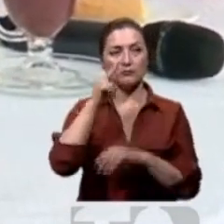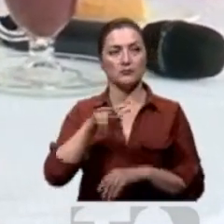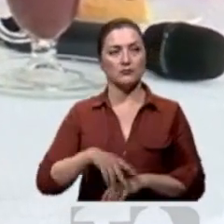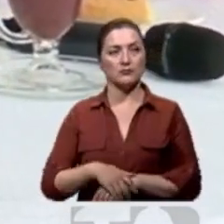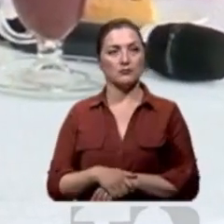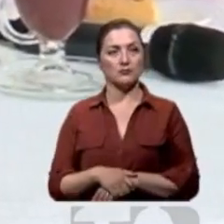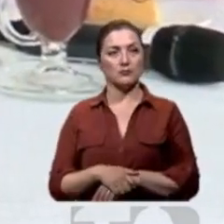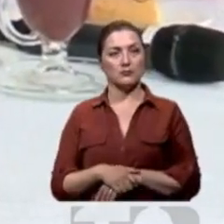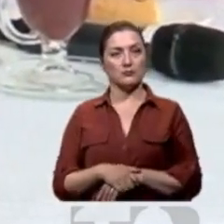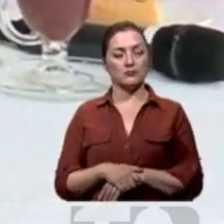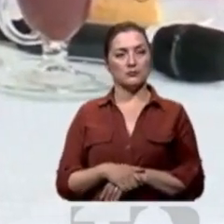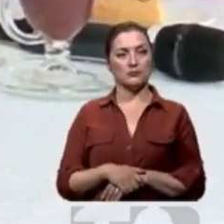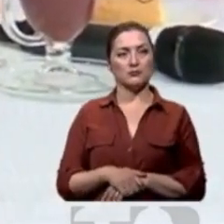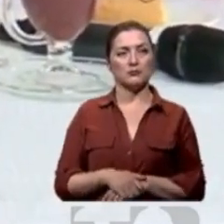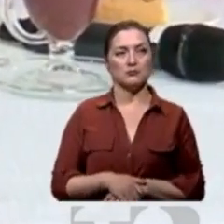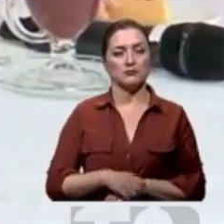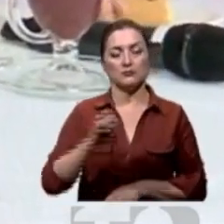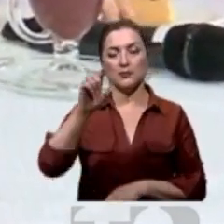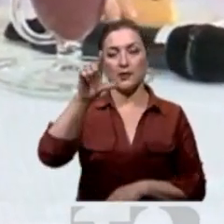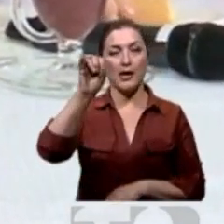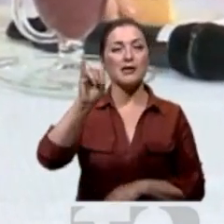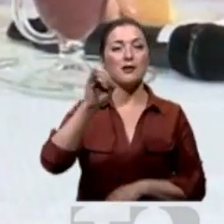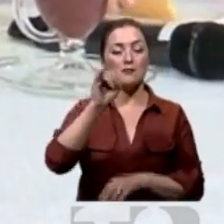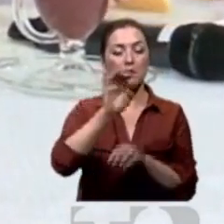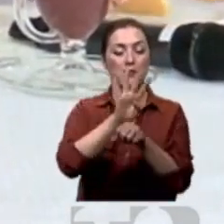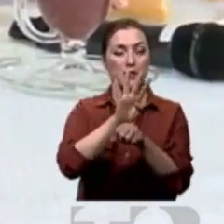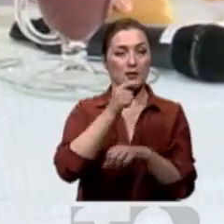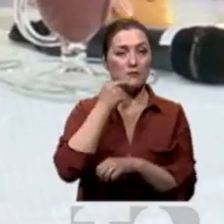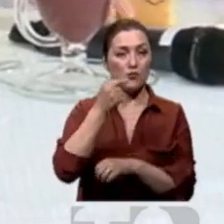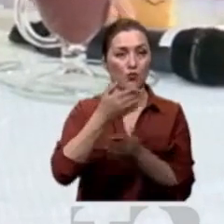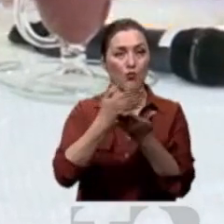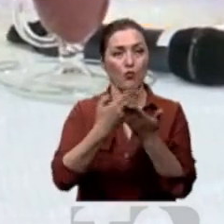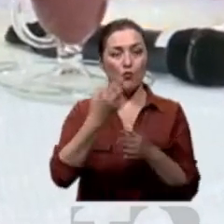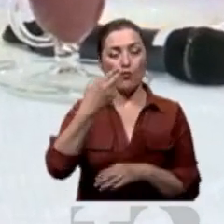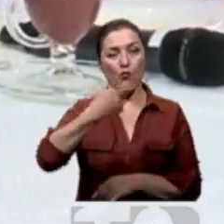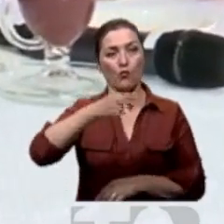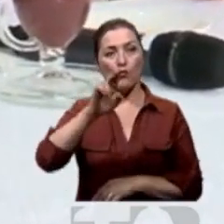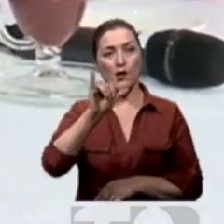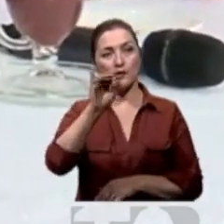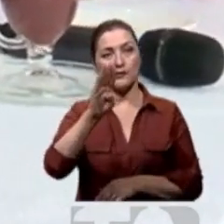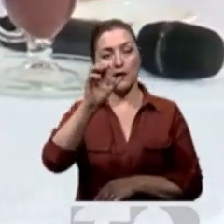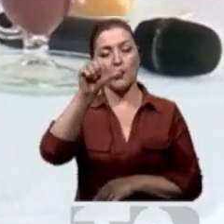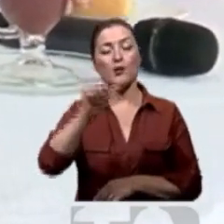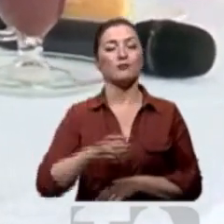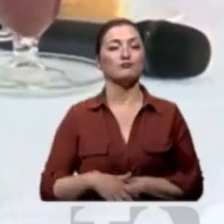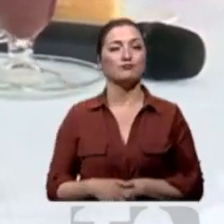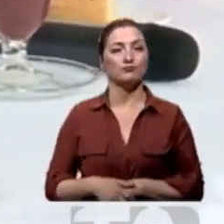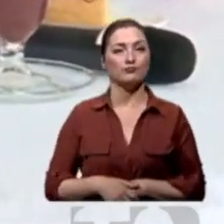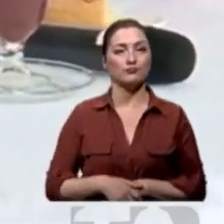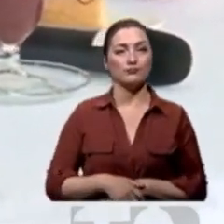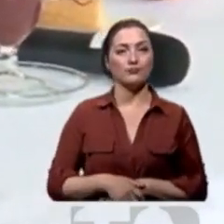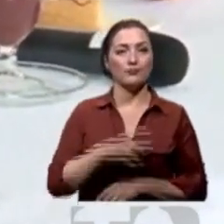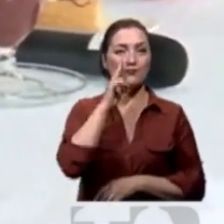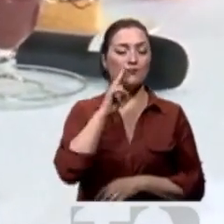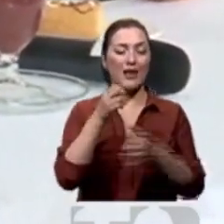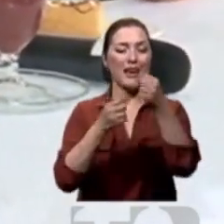A Eli me parece que le tocó de piña. A David, guayaba, parece guayaba. Y mi querida Titi, manjar,